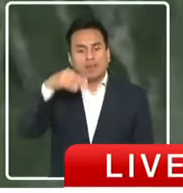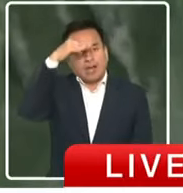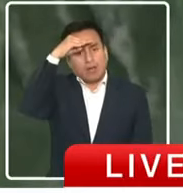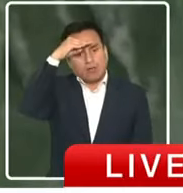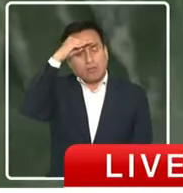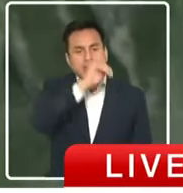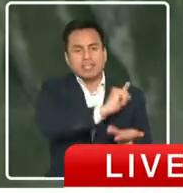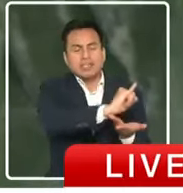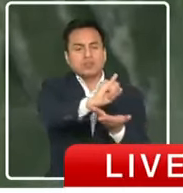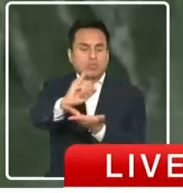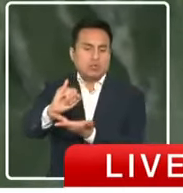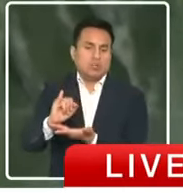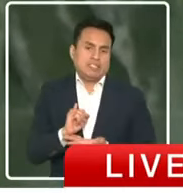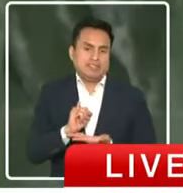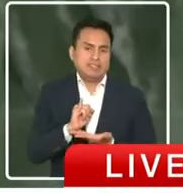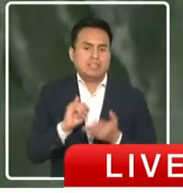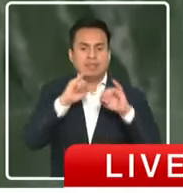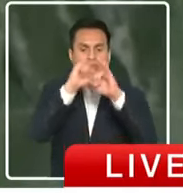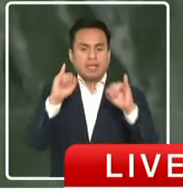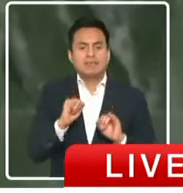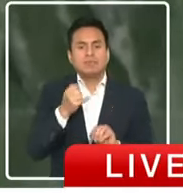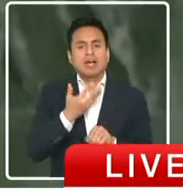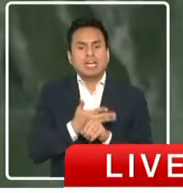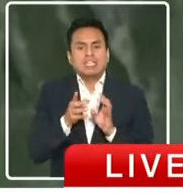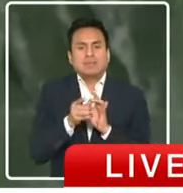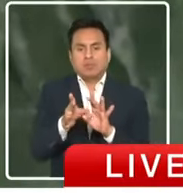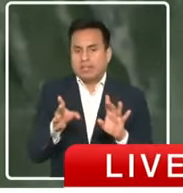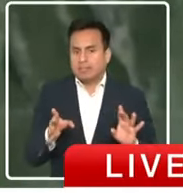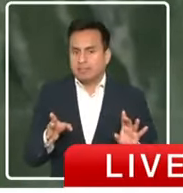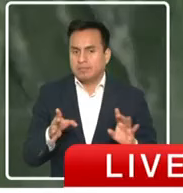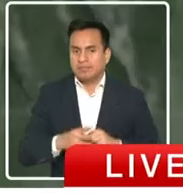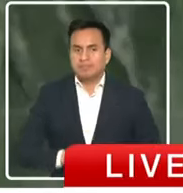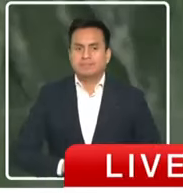en las instituciones y en los mecanismos democráticos.